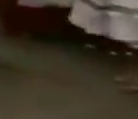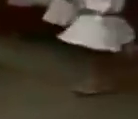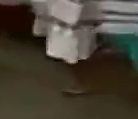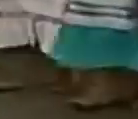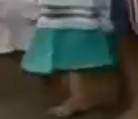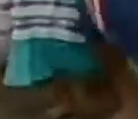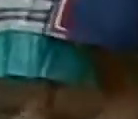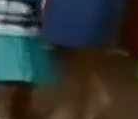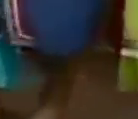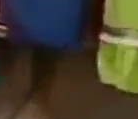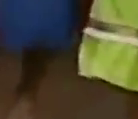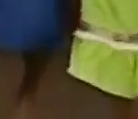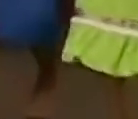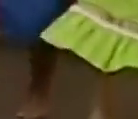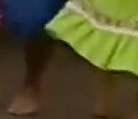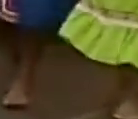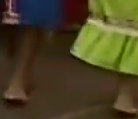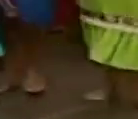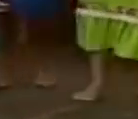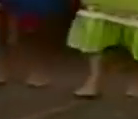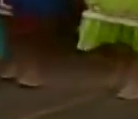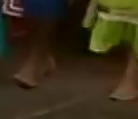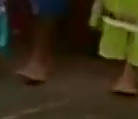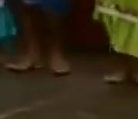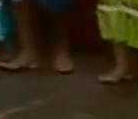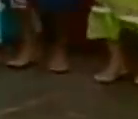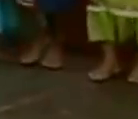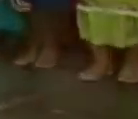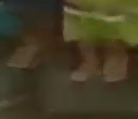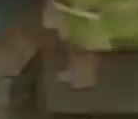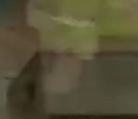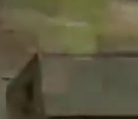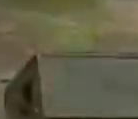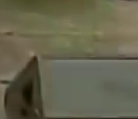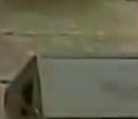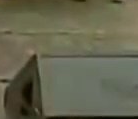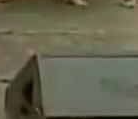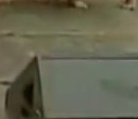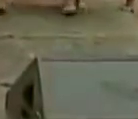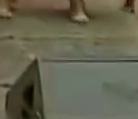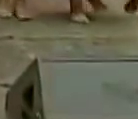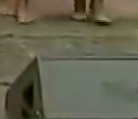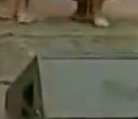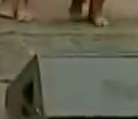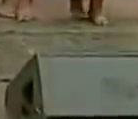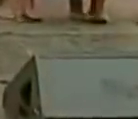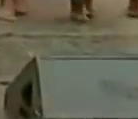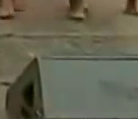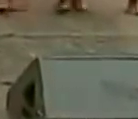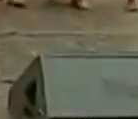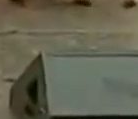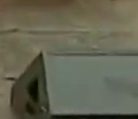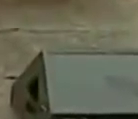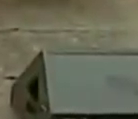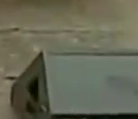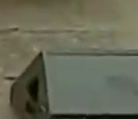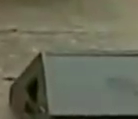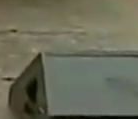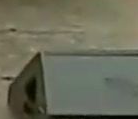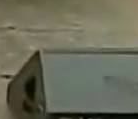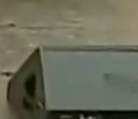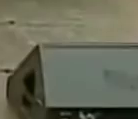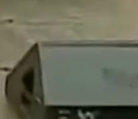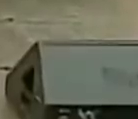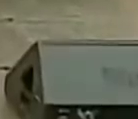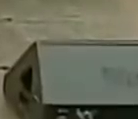salina, danora, mamule, nareco, dano, con nene, suba, codanora, y sale, danos por